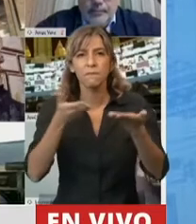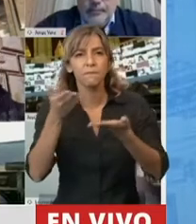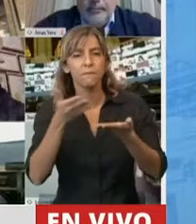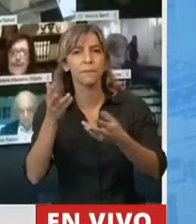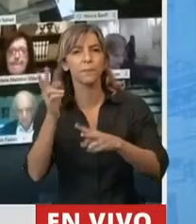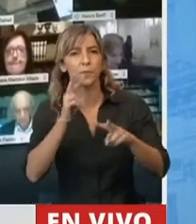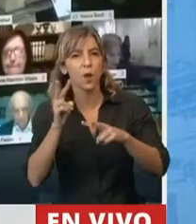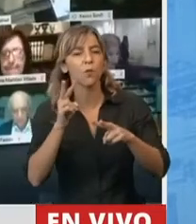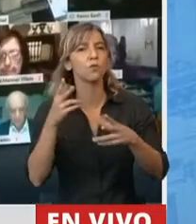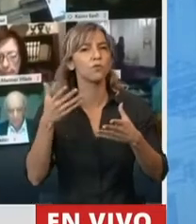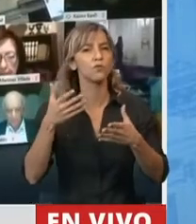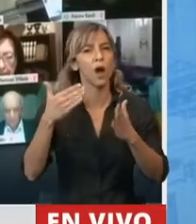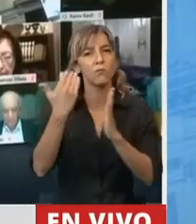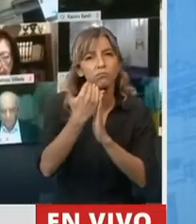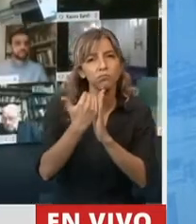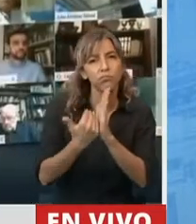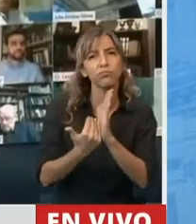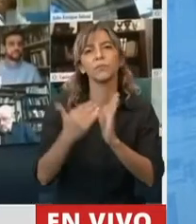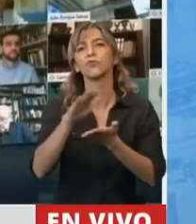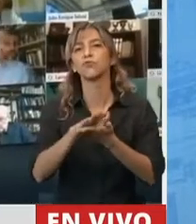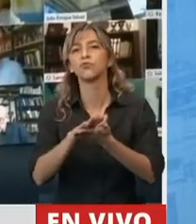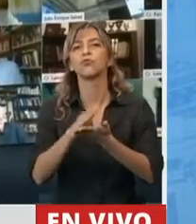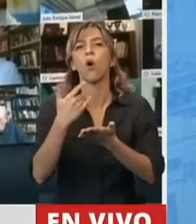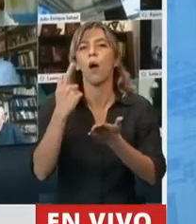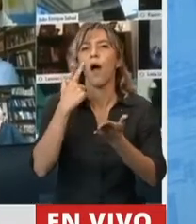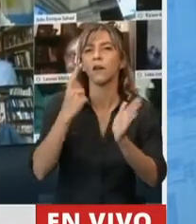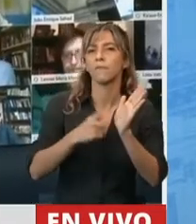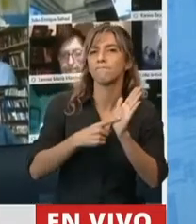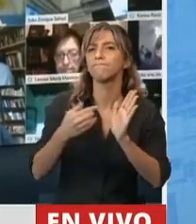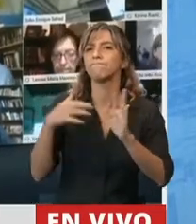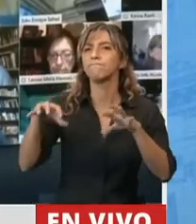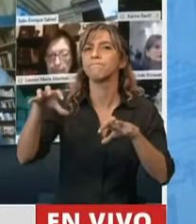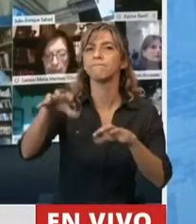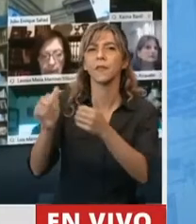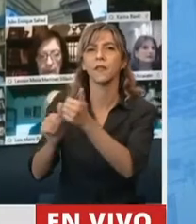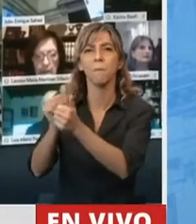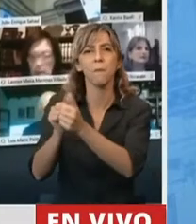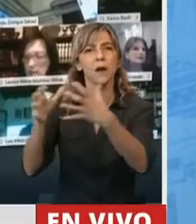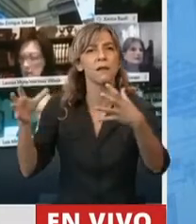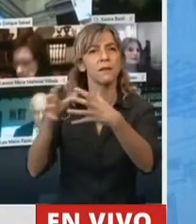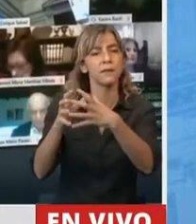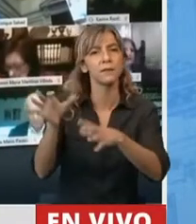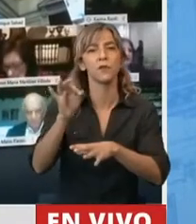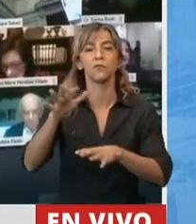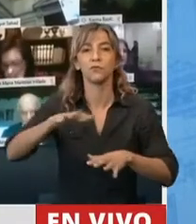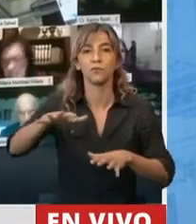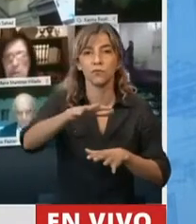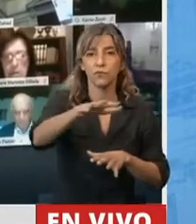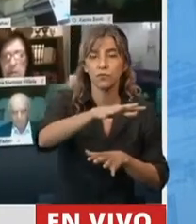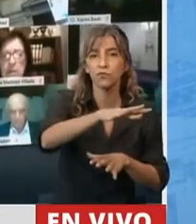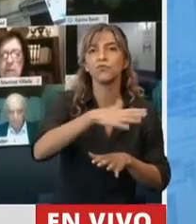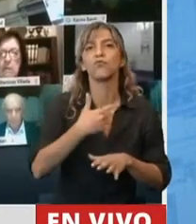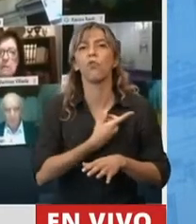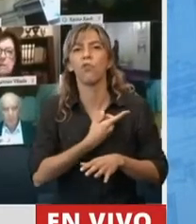diferenciales en cuanto refieren al tamaño de la empresa, a zonas geográficas, a empleos promovidos con perspectiva